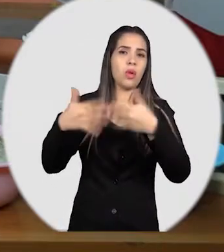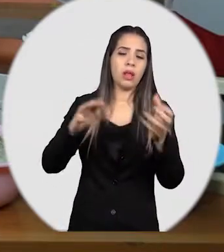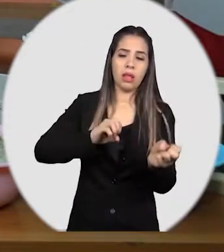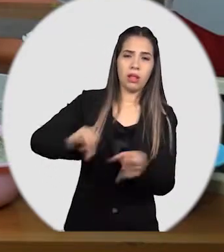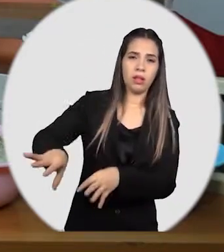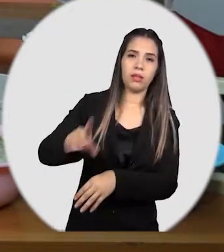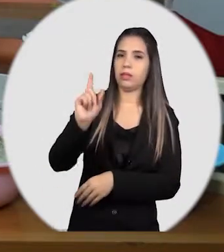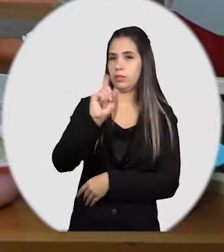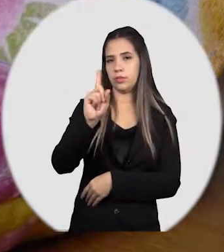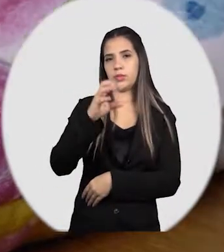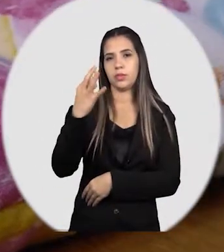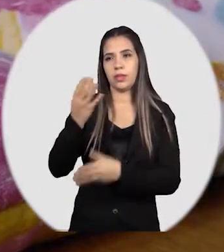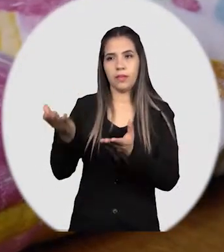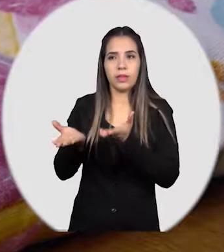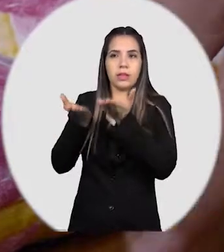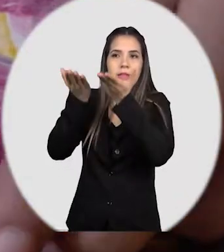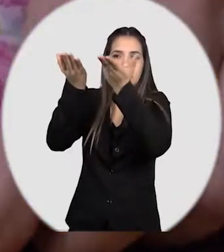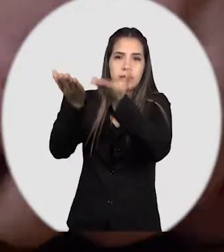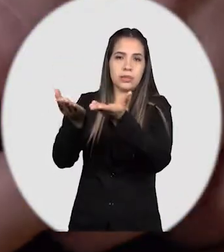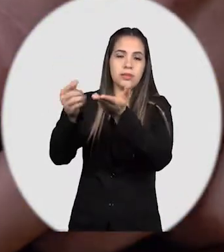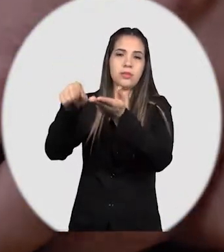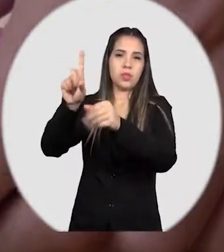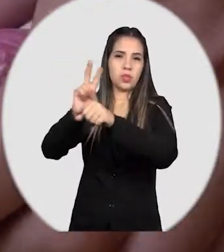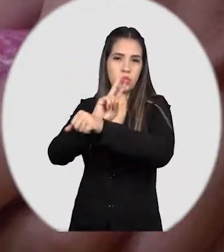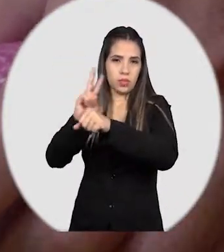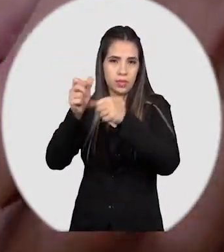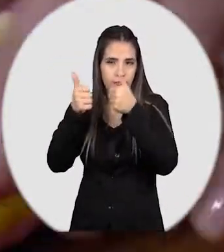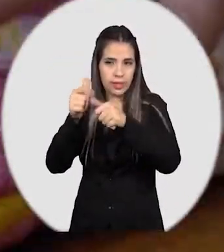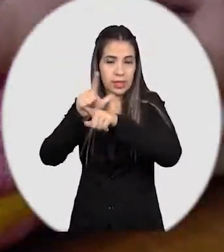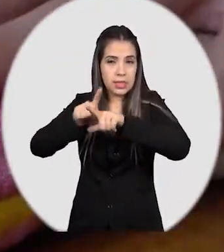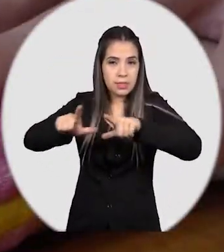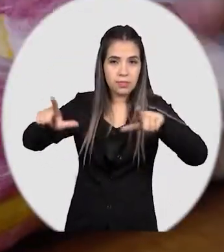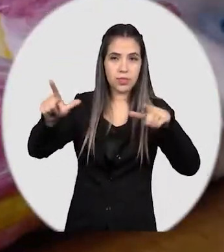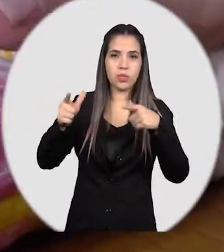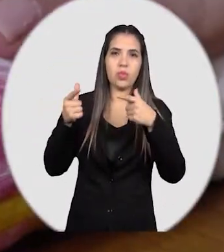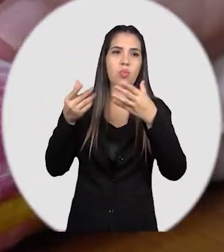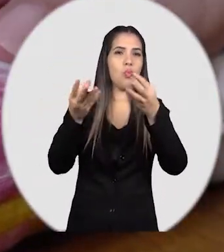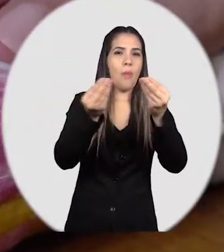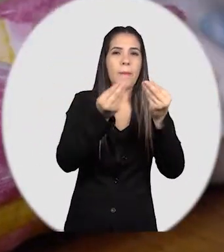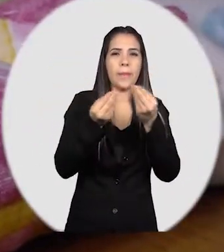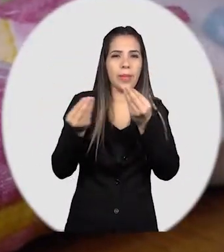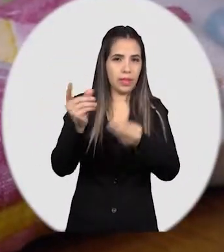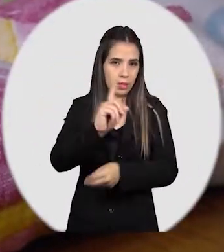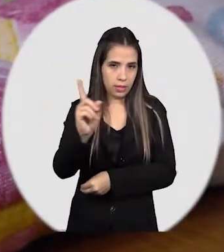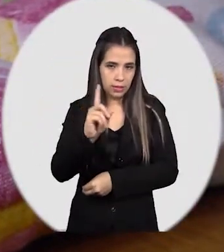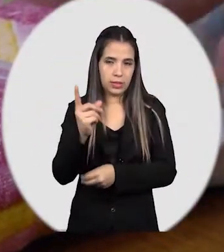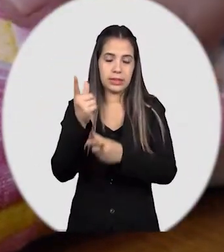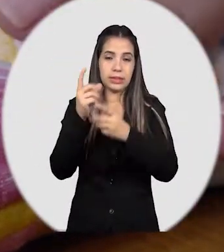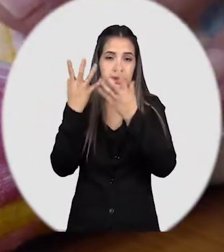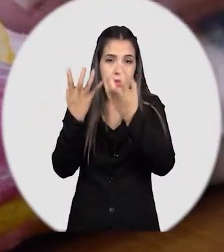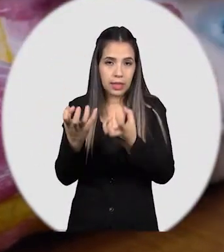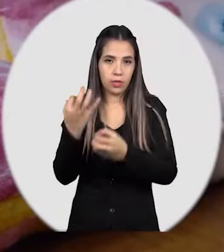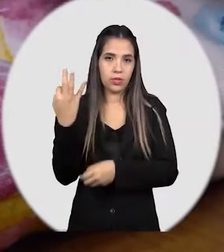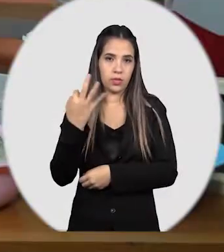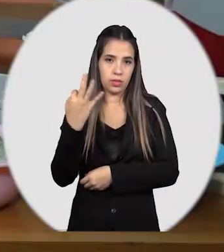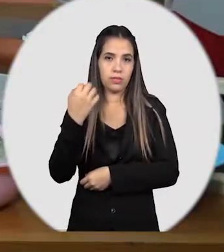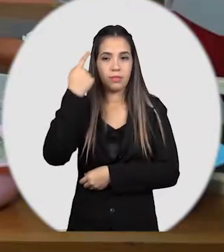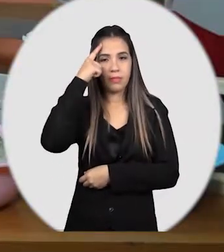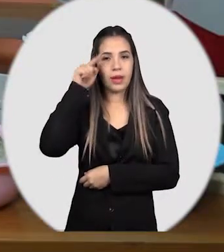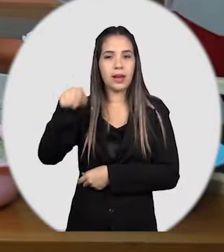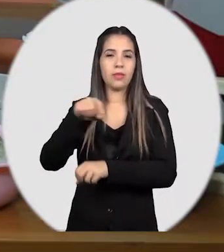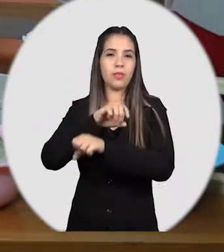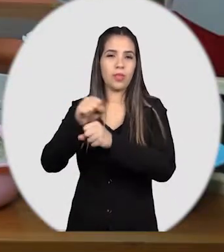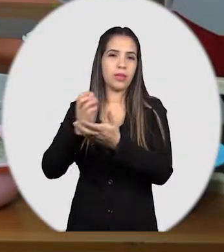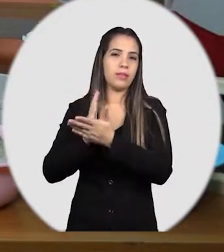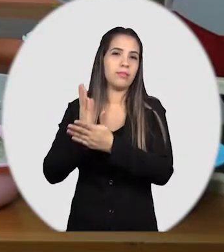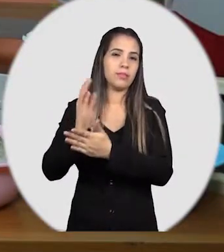que no haya humedad y que esté limpio por sobre todas las cosas. Entonces ahí se puede garantizar la